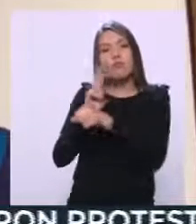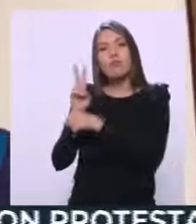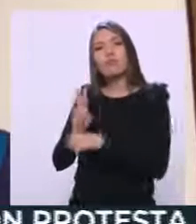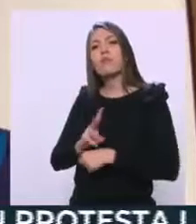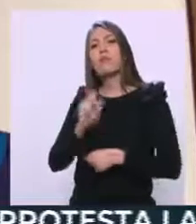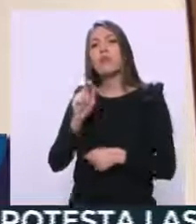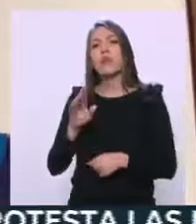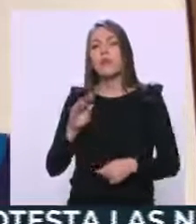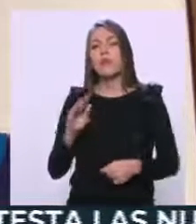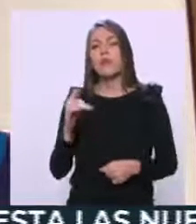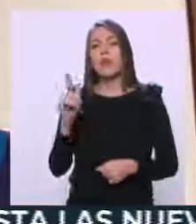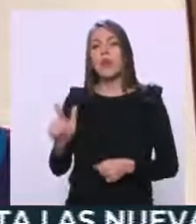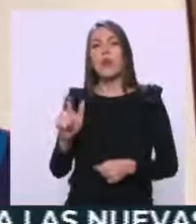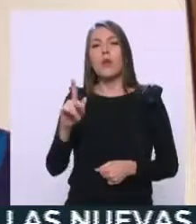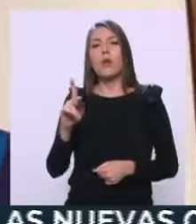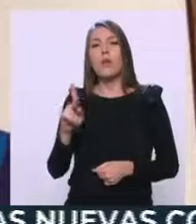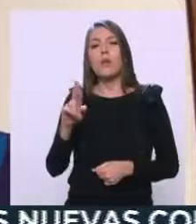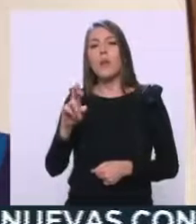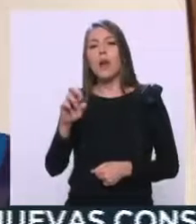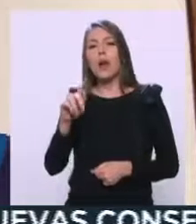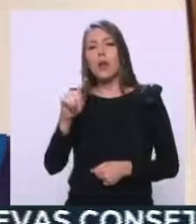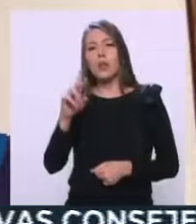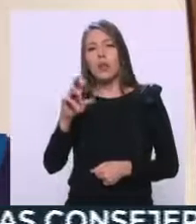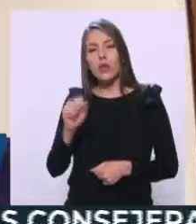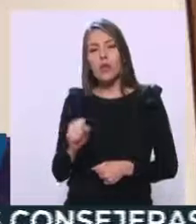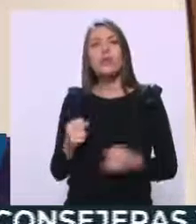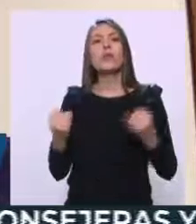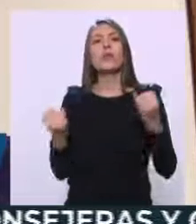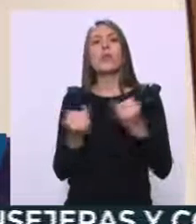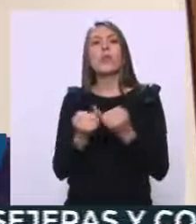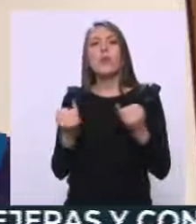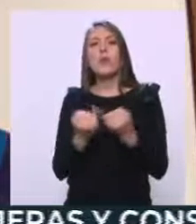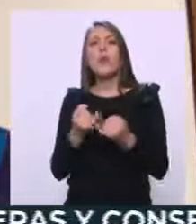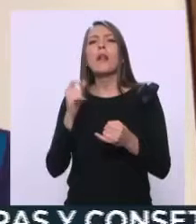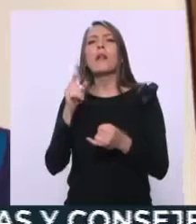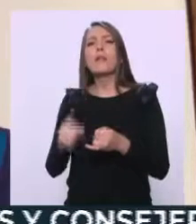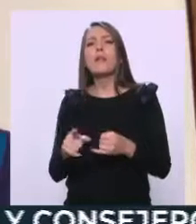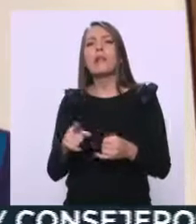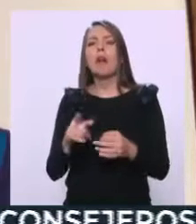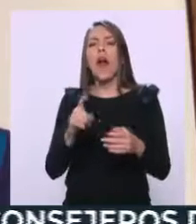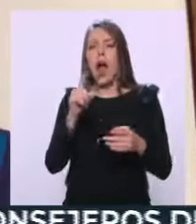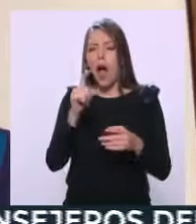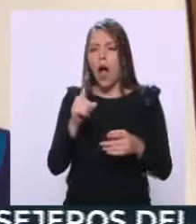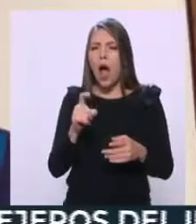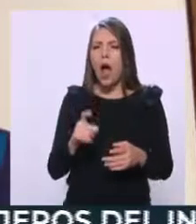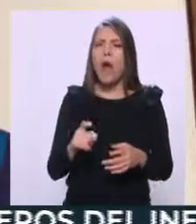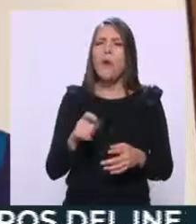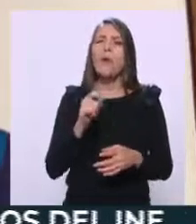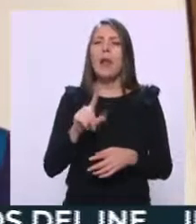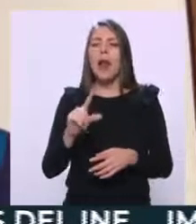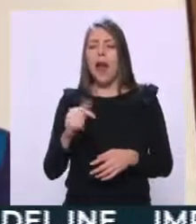97 puertos, incluyendo los cuerpos de agua como son los lagos, ¿no? Como el de